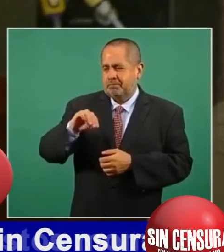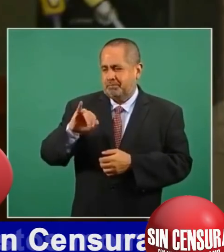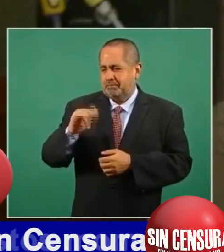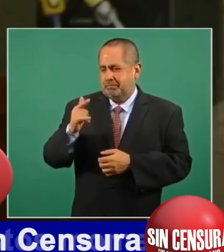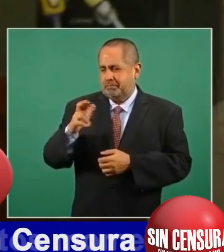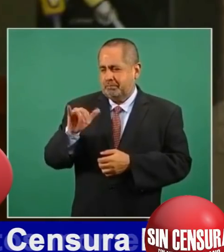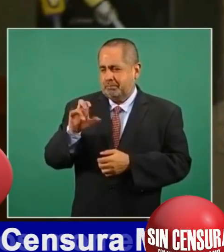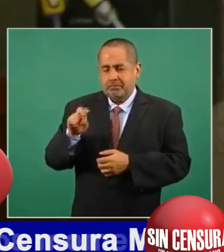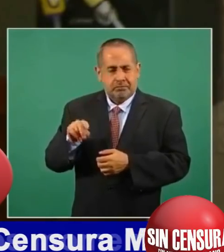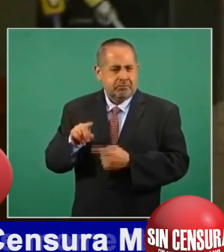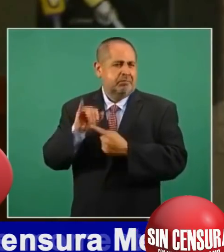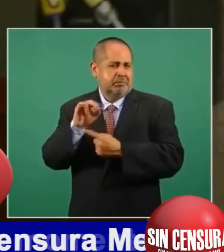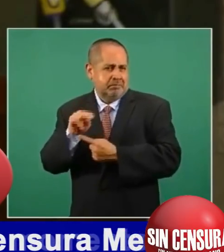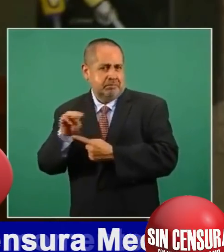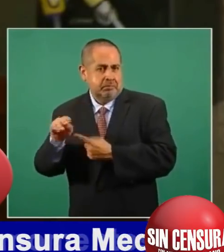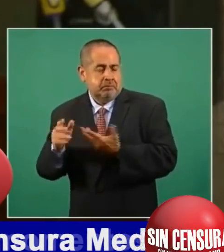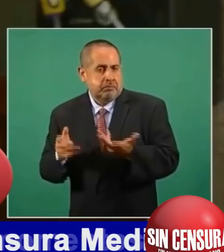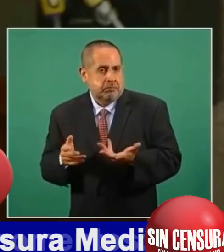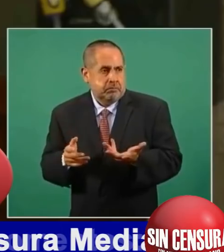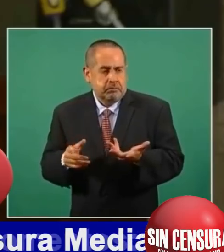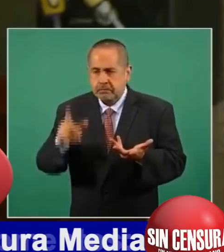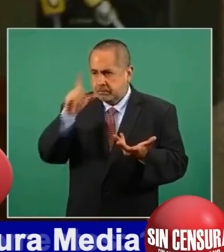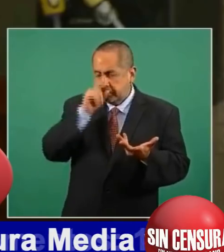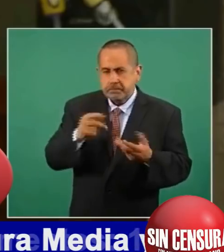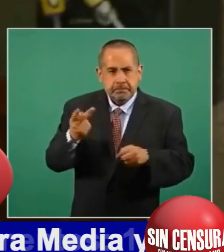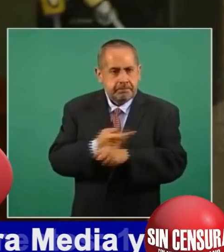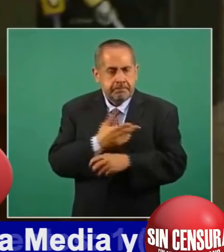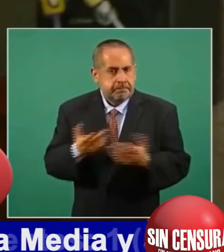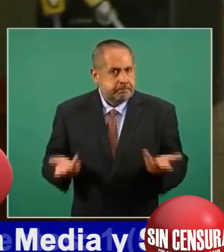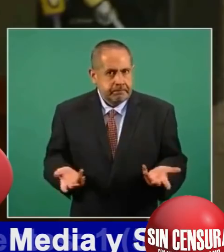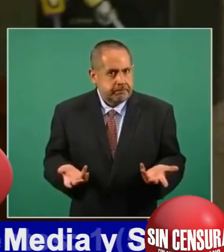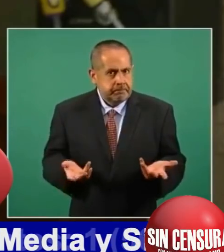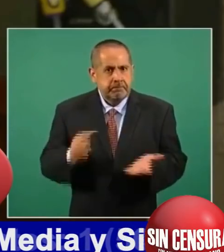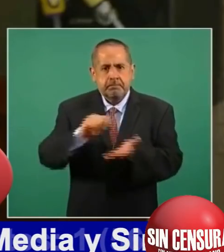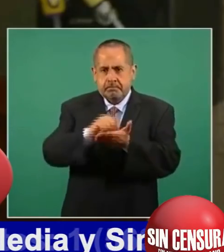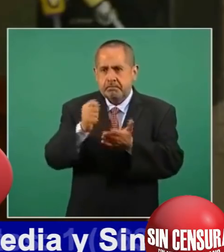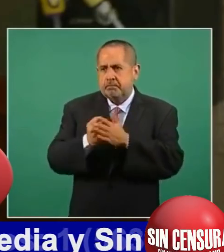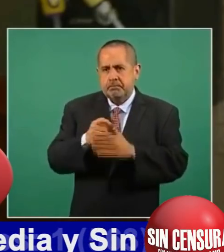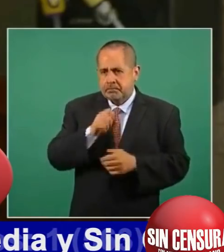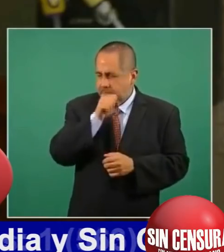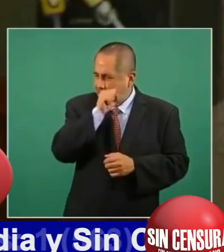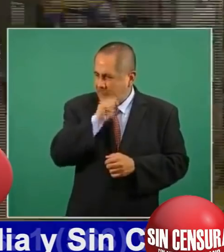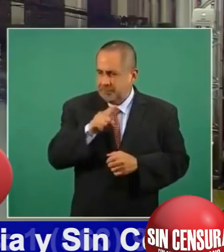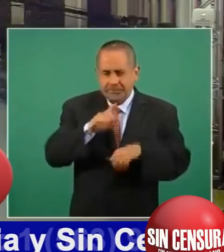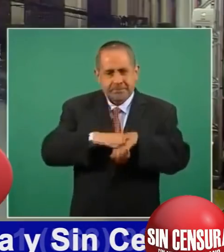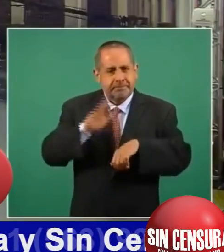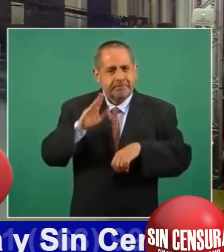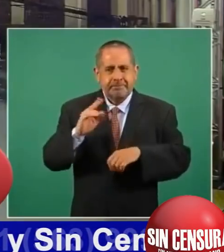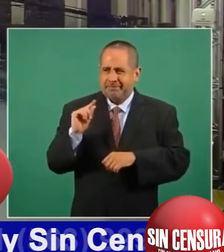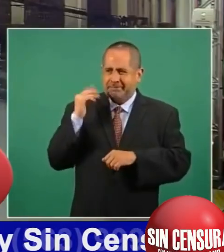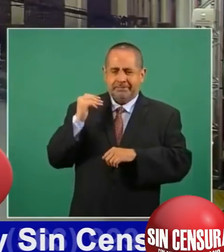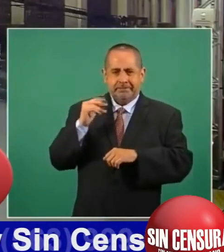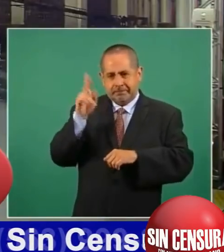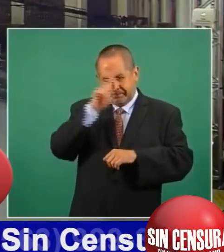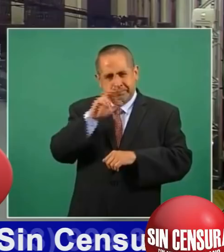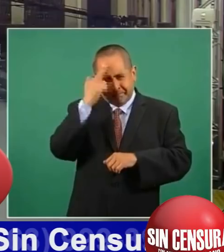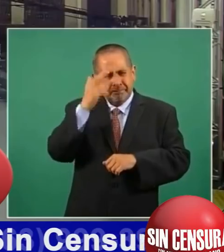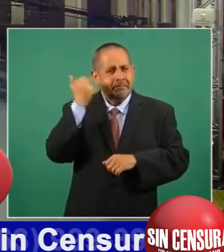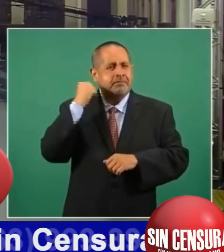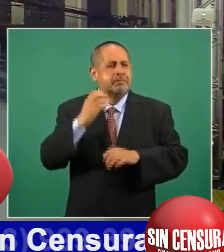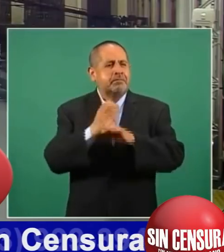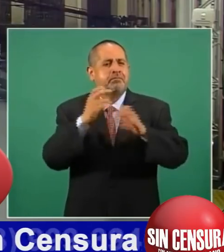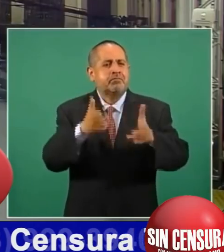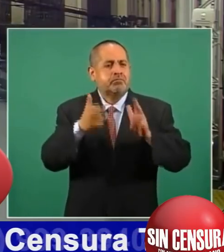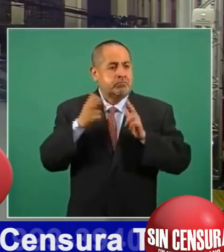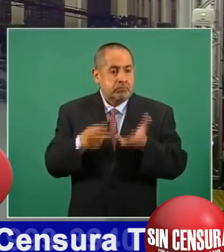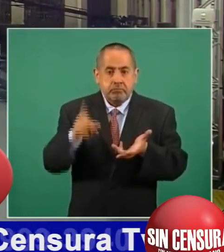qué ha fallado particularmente en Tamaulipas. Es una zona en donde recientemente ocurrió algo similar, otra camioneta aparece con